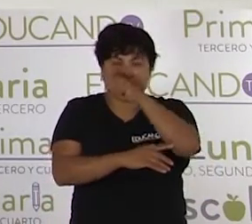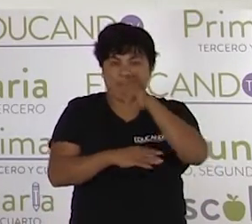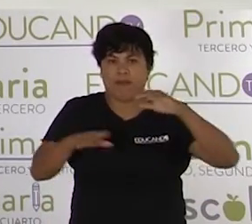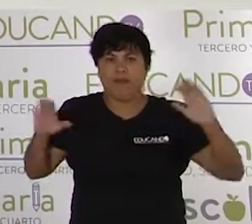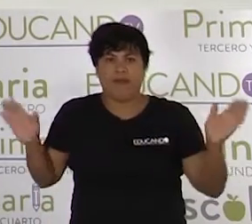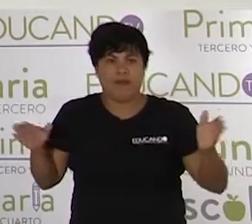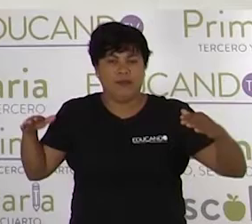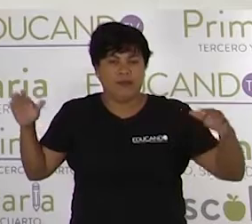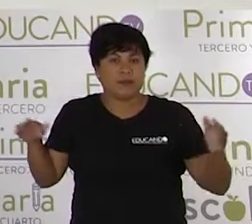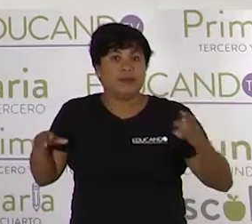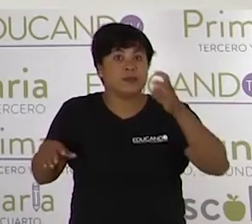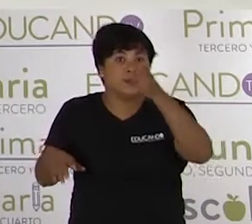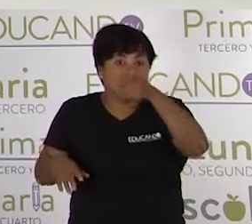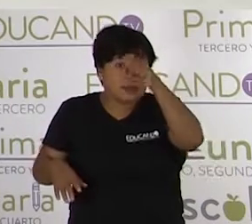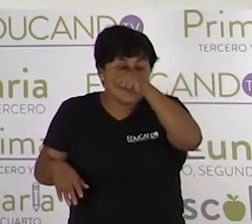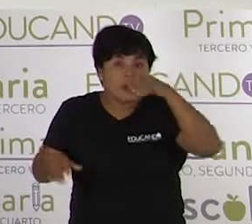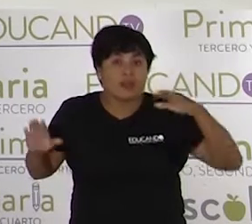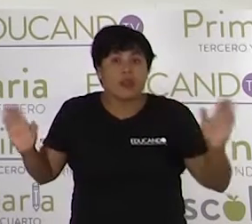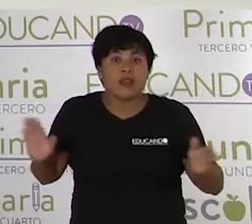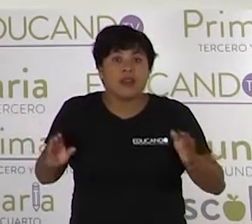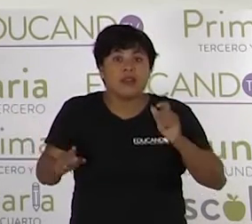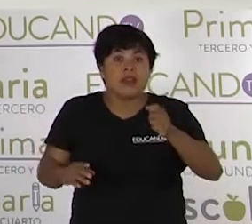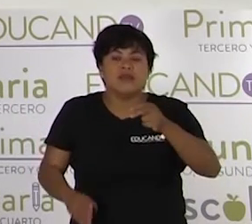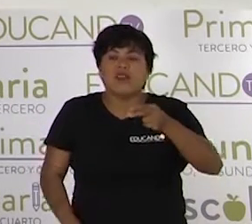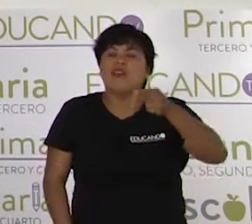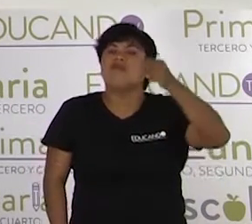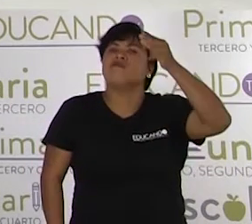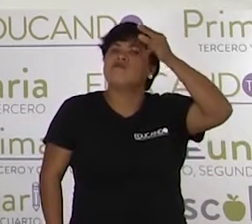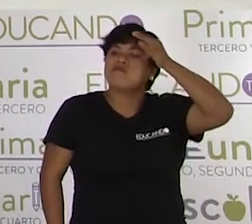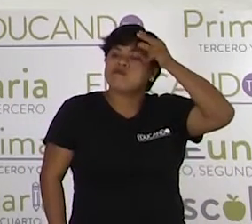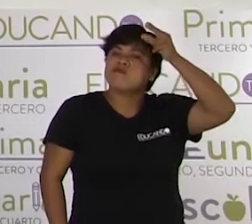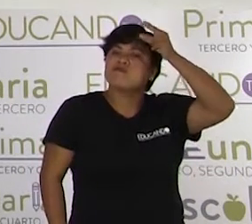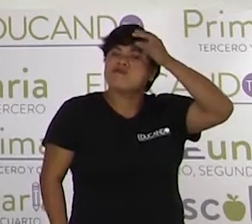águila. La águila es sabia.